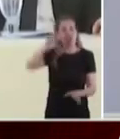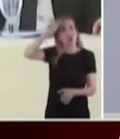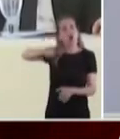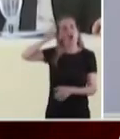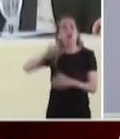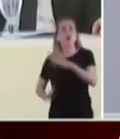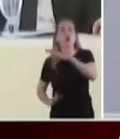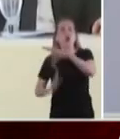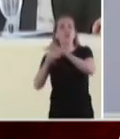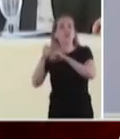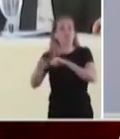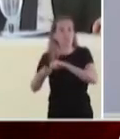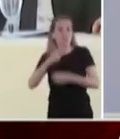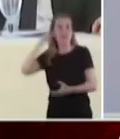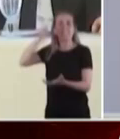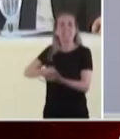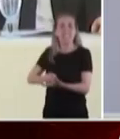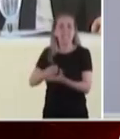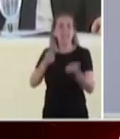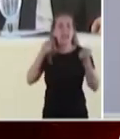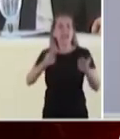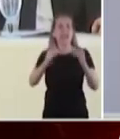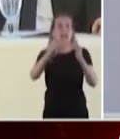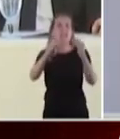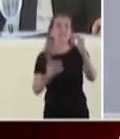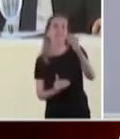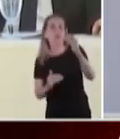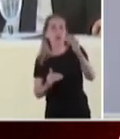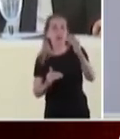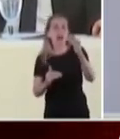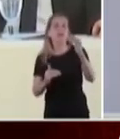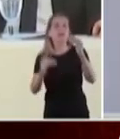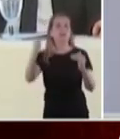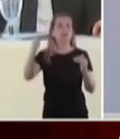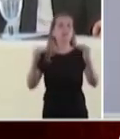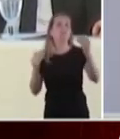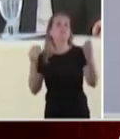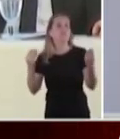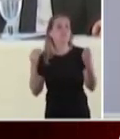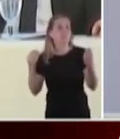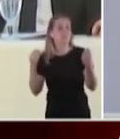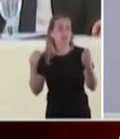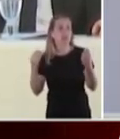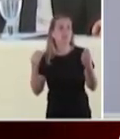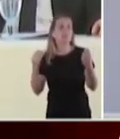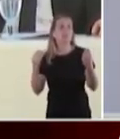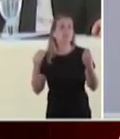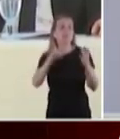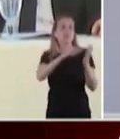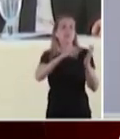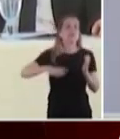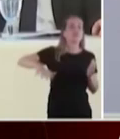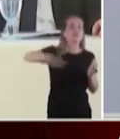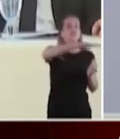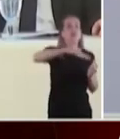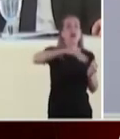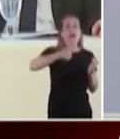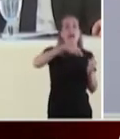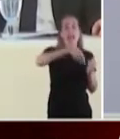profesor destacado de derecho constitucional eso tratadista ha sido Constituyente Cristina